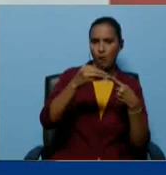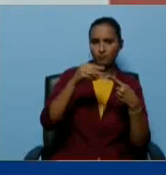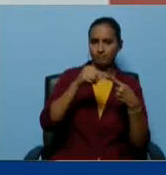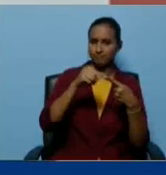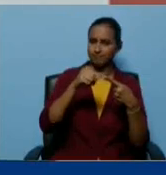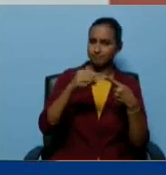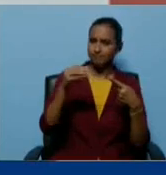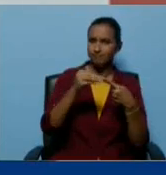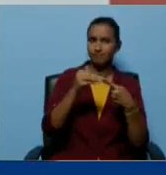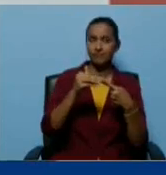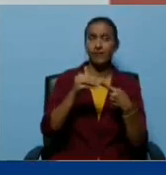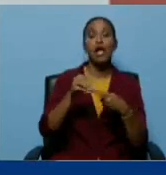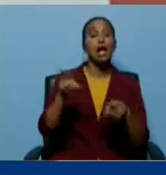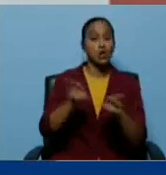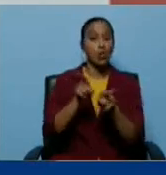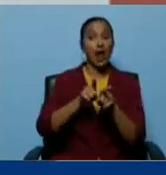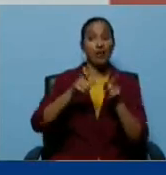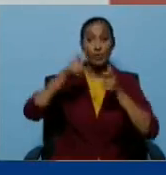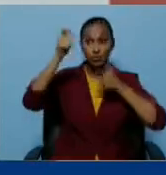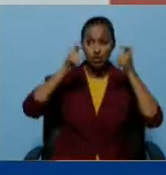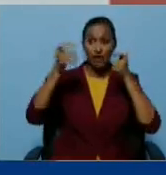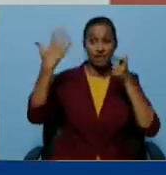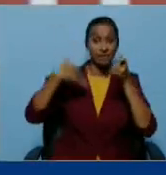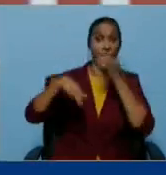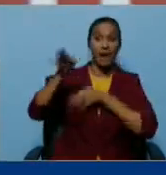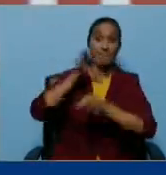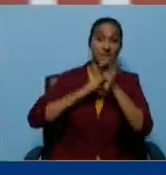Como el comandante Chávez nos explicaba, Diosdado.